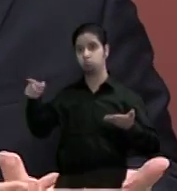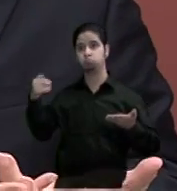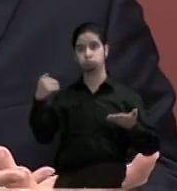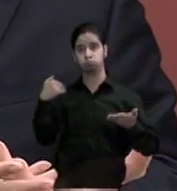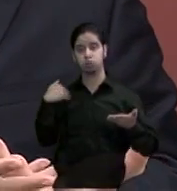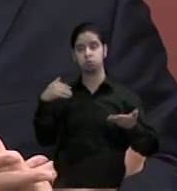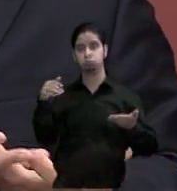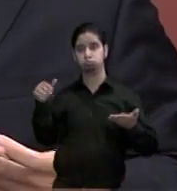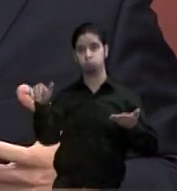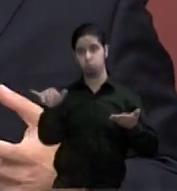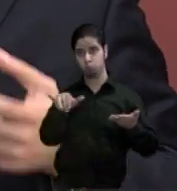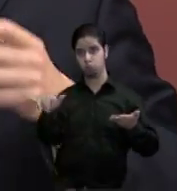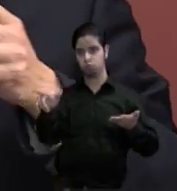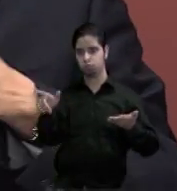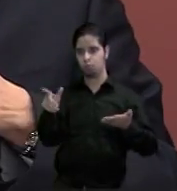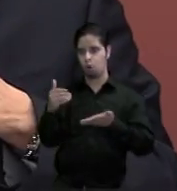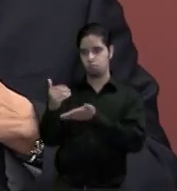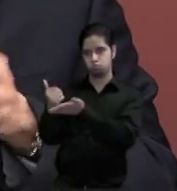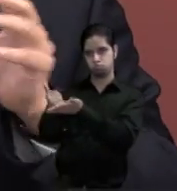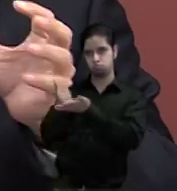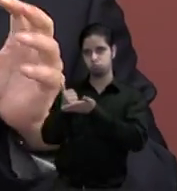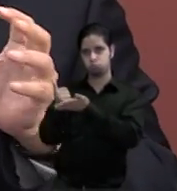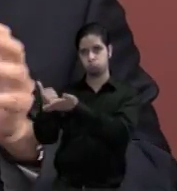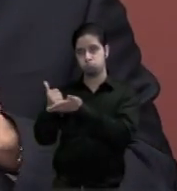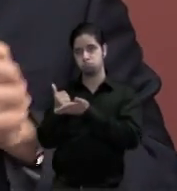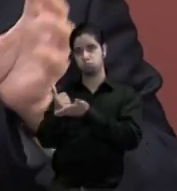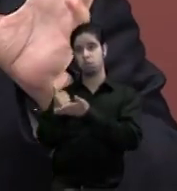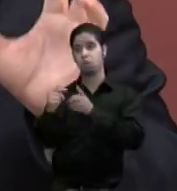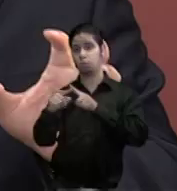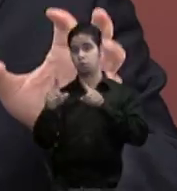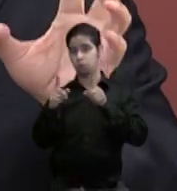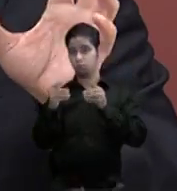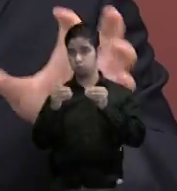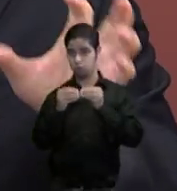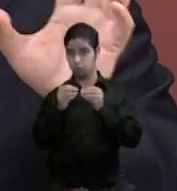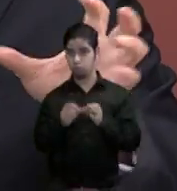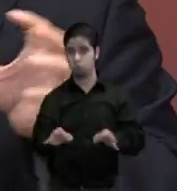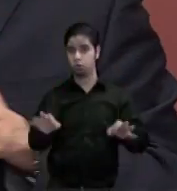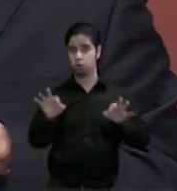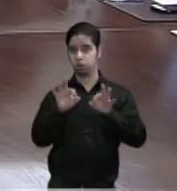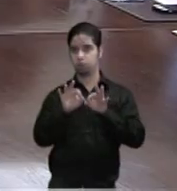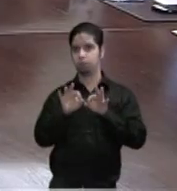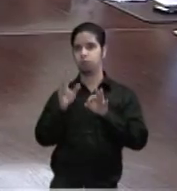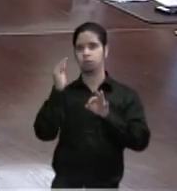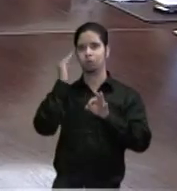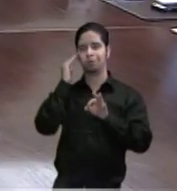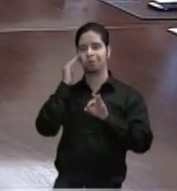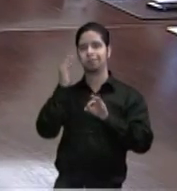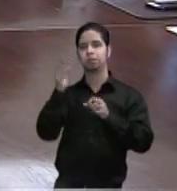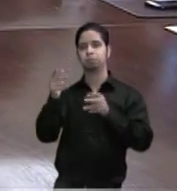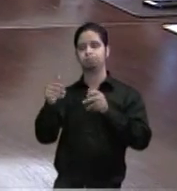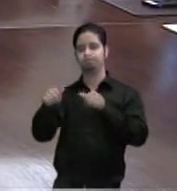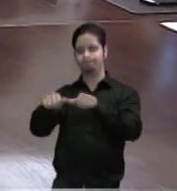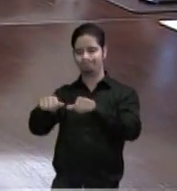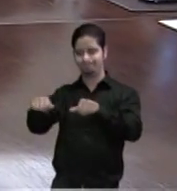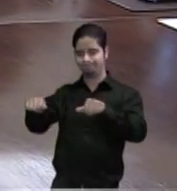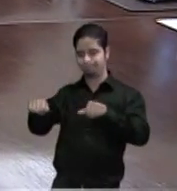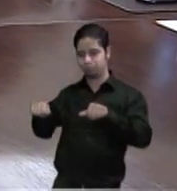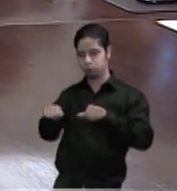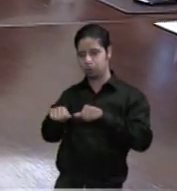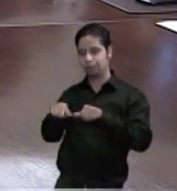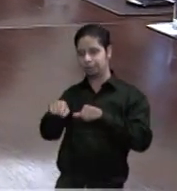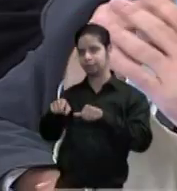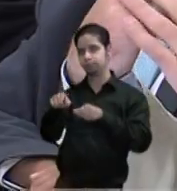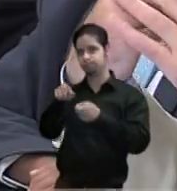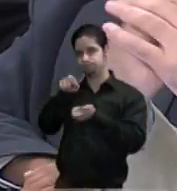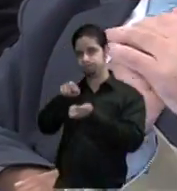ayudar a capacitarlos, pero lo principal que ellos tienen es el conocimiento geográfico de su área. En otra reunión en Fortaleza con el primer